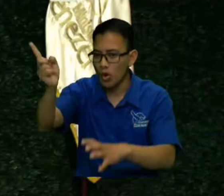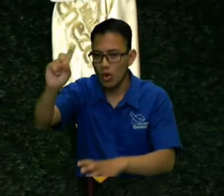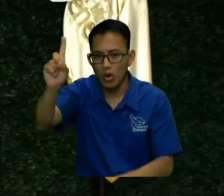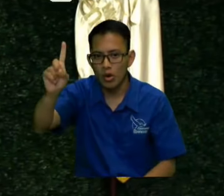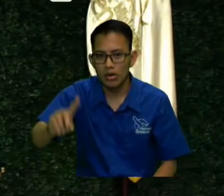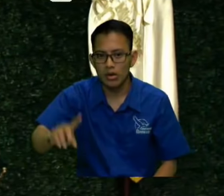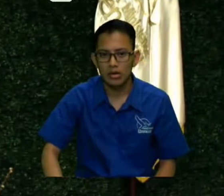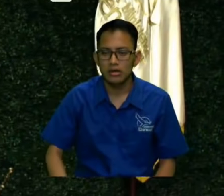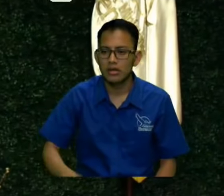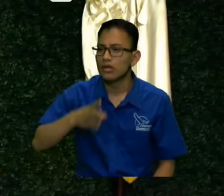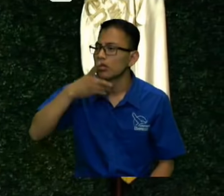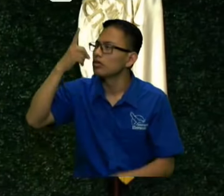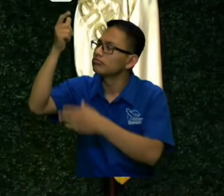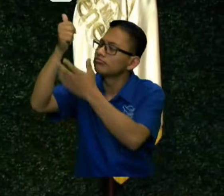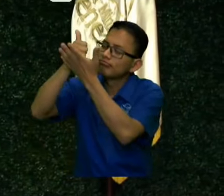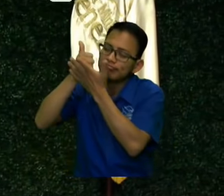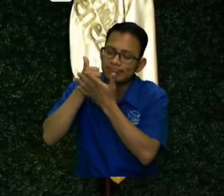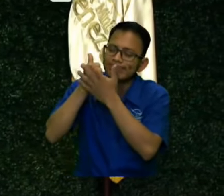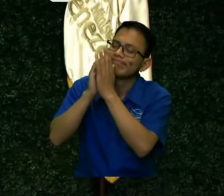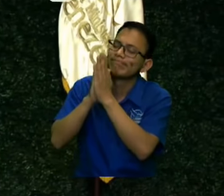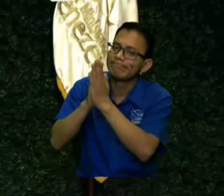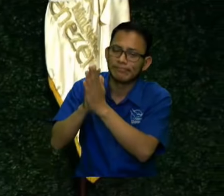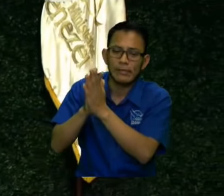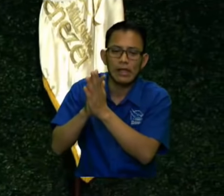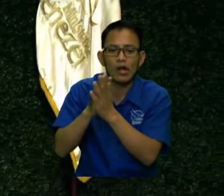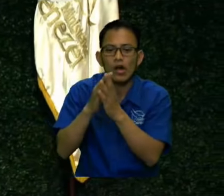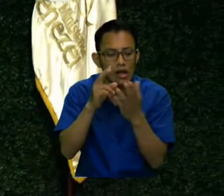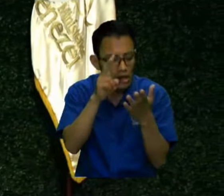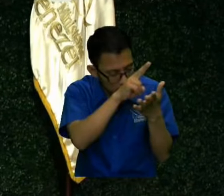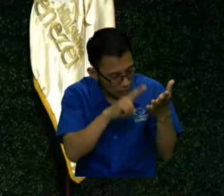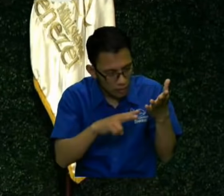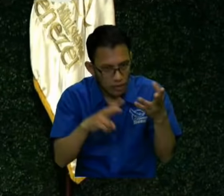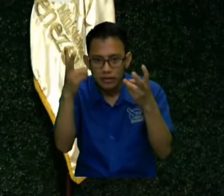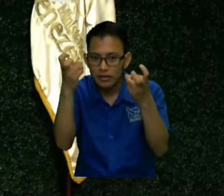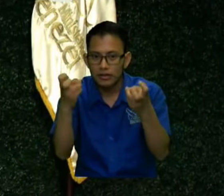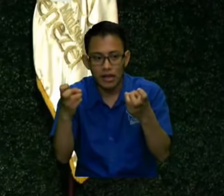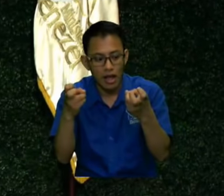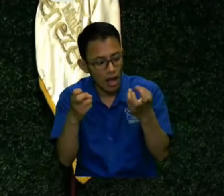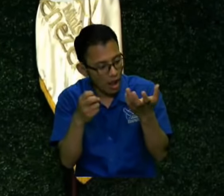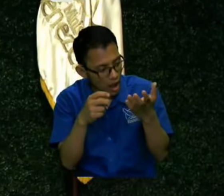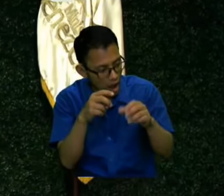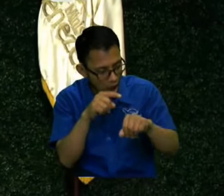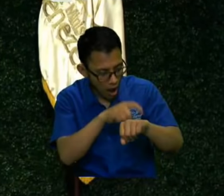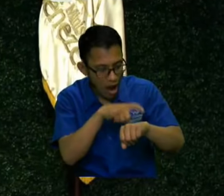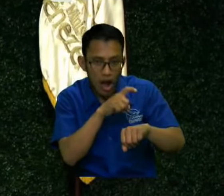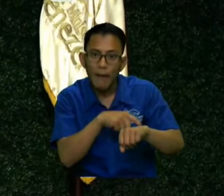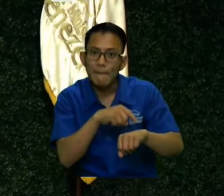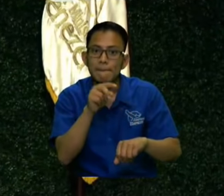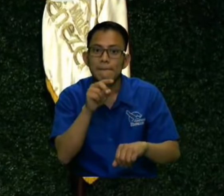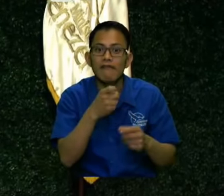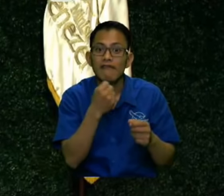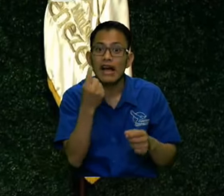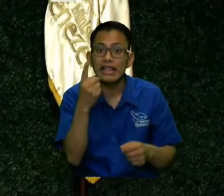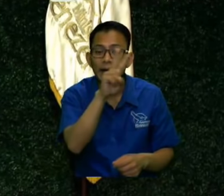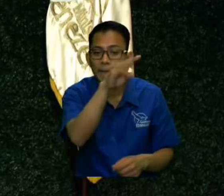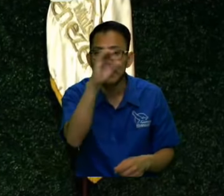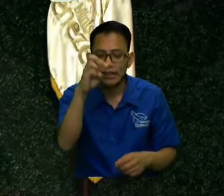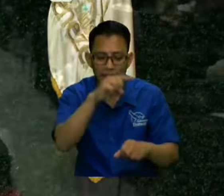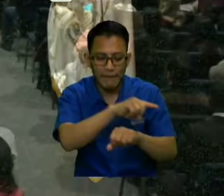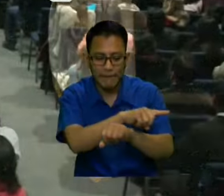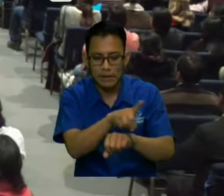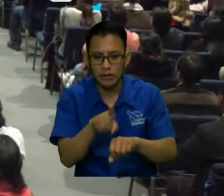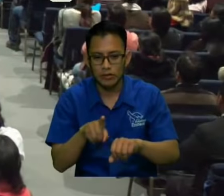Ay, Padre, ayúdame, por favor. Ok, volvamos a leer. Padre Santo, ya solo me quedan 20 minutos, pero ¿qué pasa? No